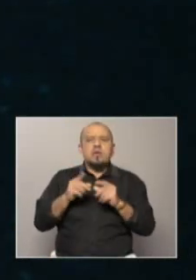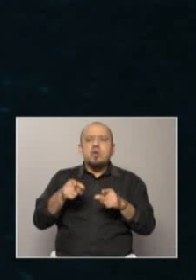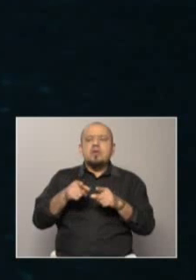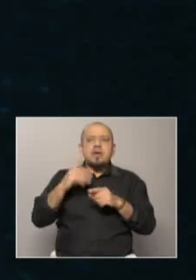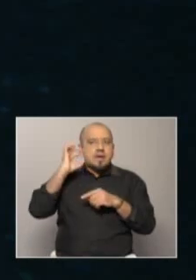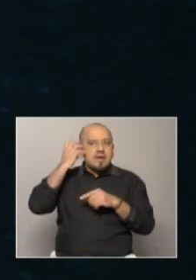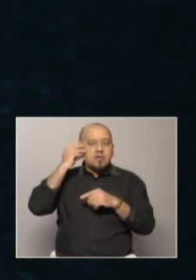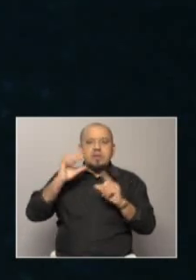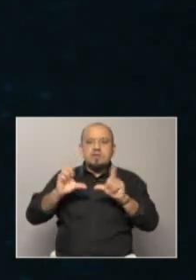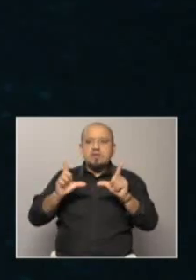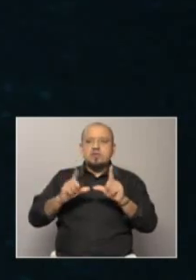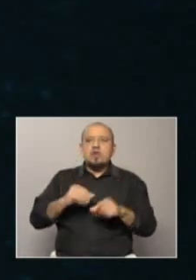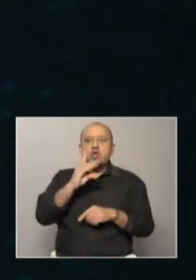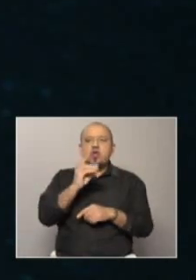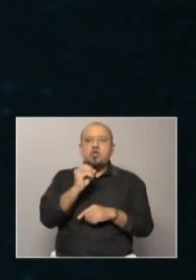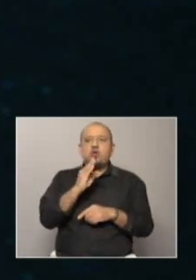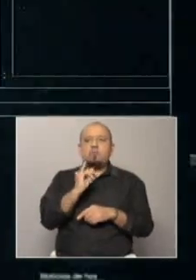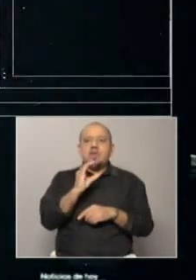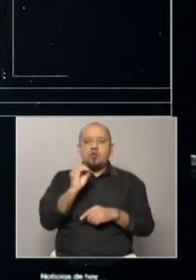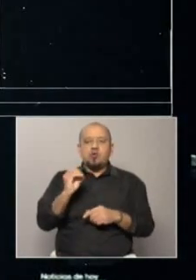y televisión. Está con nosotros Carlos Dopico.